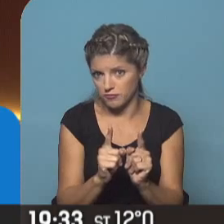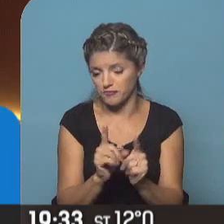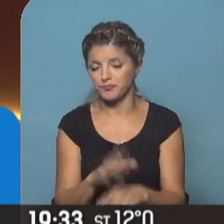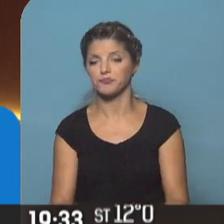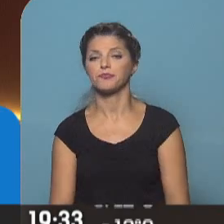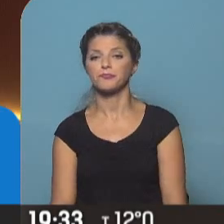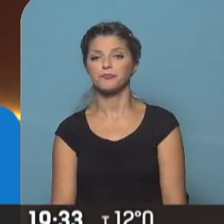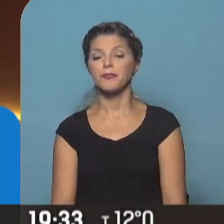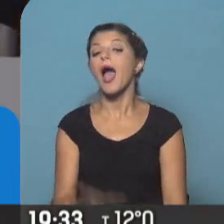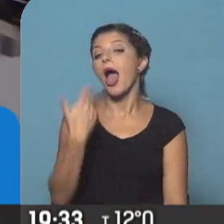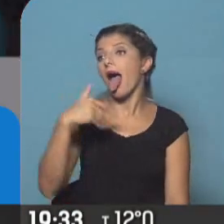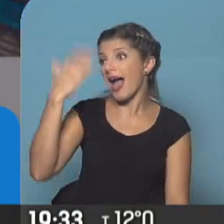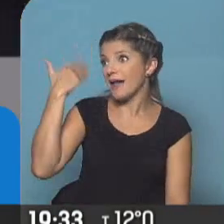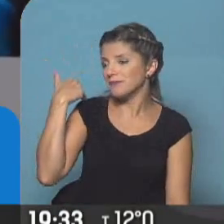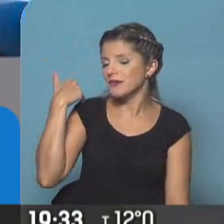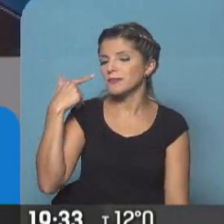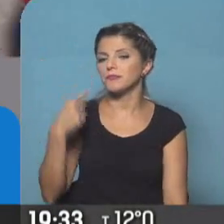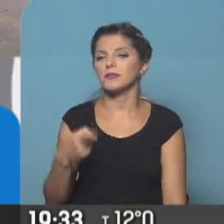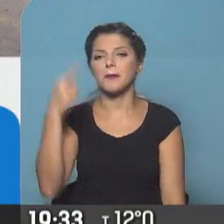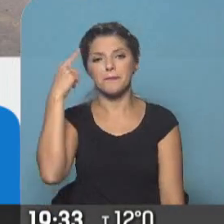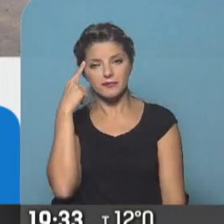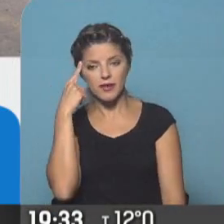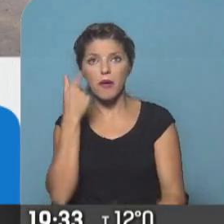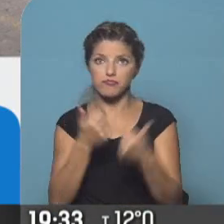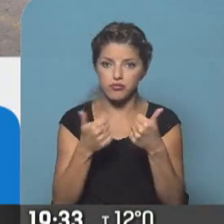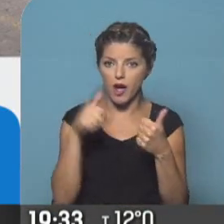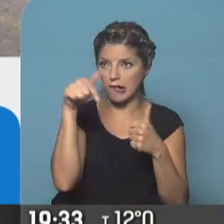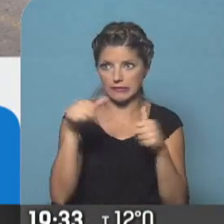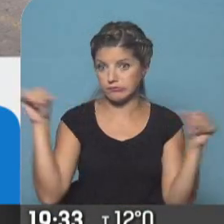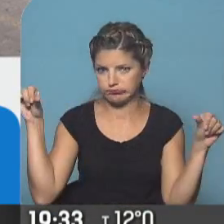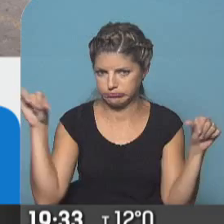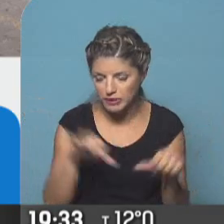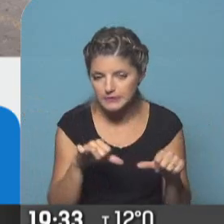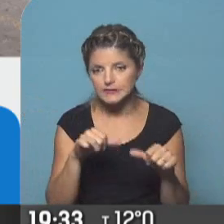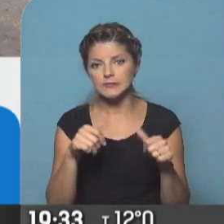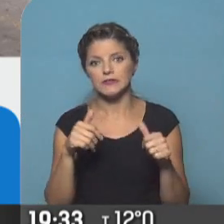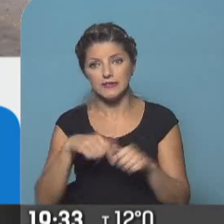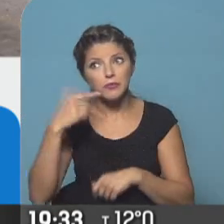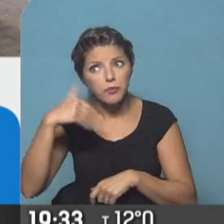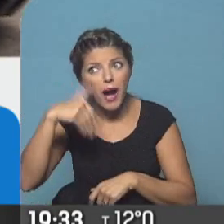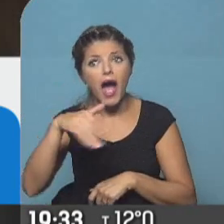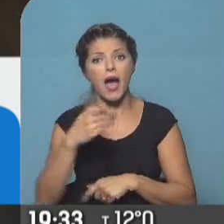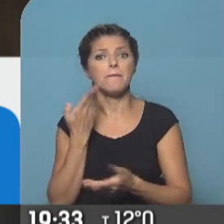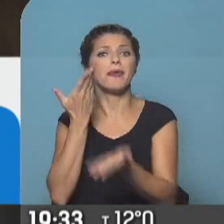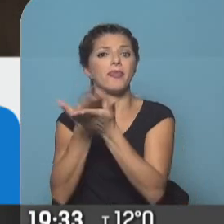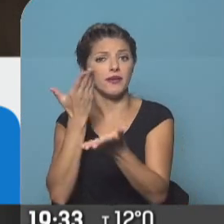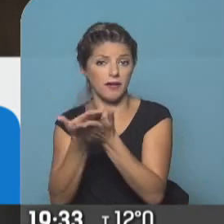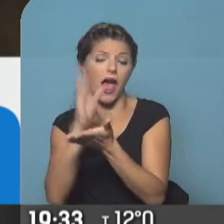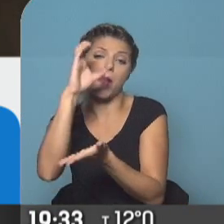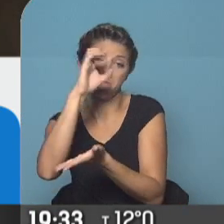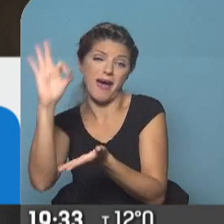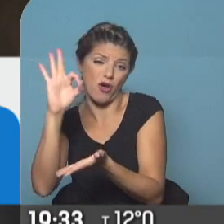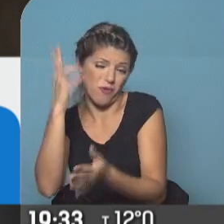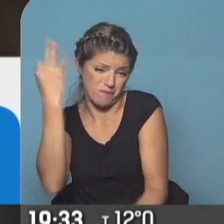mercado, esperanzada en tener buenos dividendos. Esto se ha cortado y estamos ante un crédito pedido al FMI, que es un banco. ¿No?